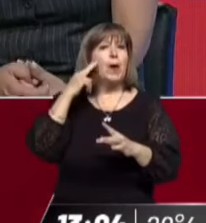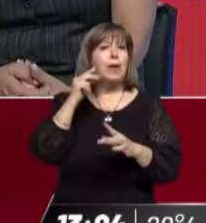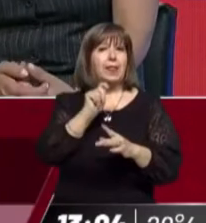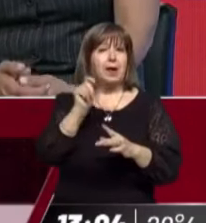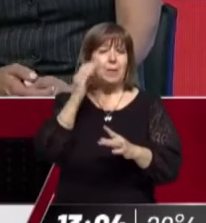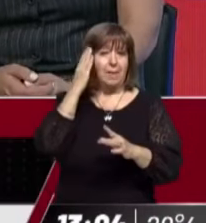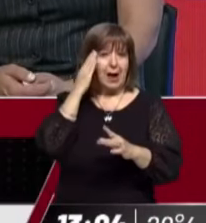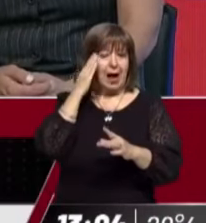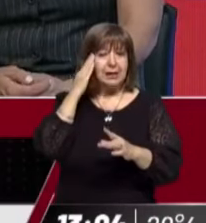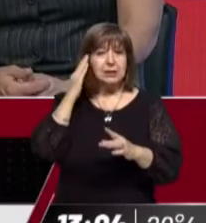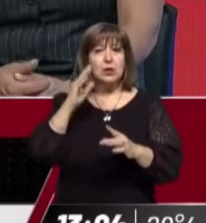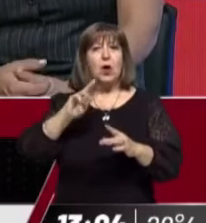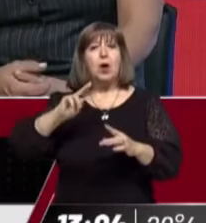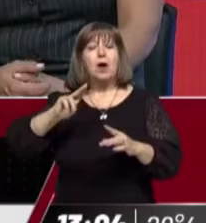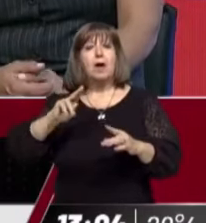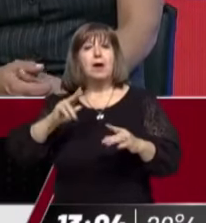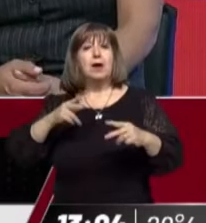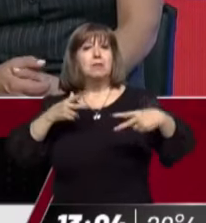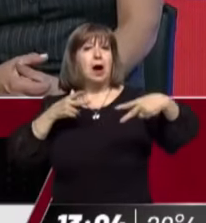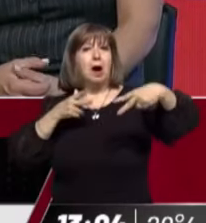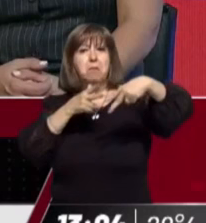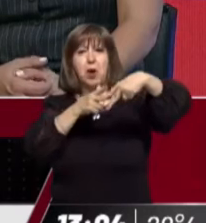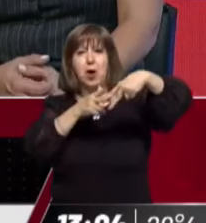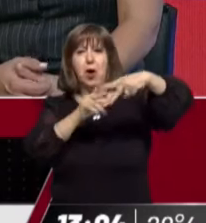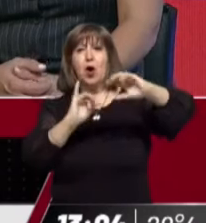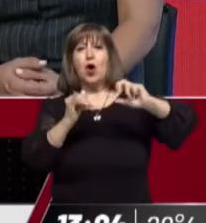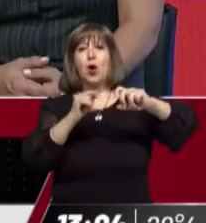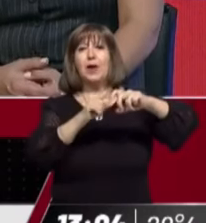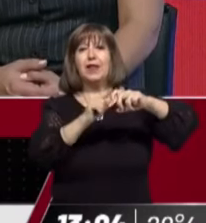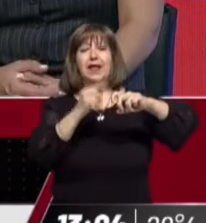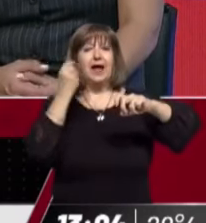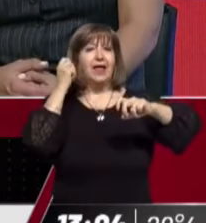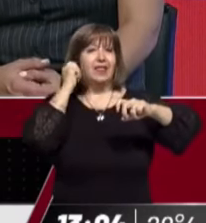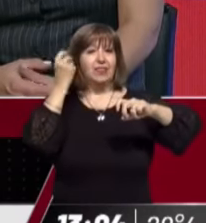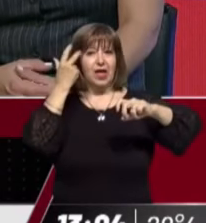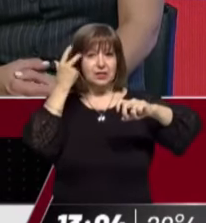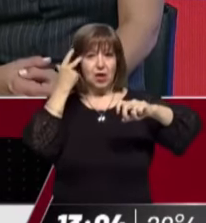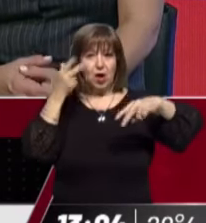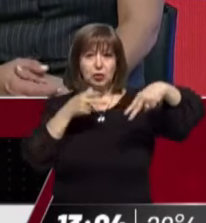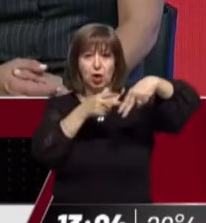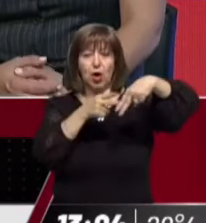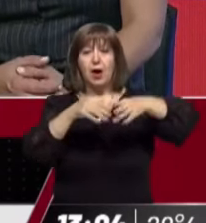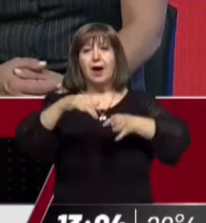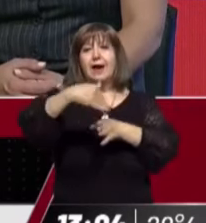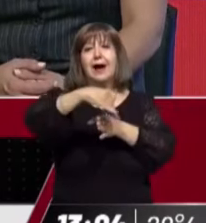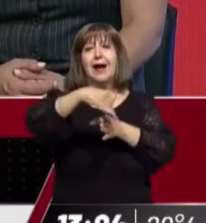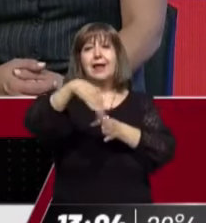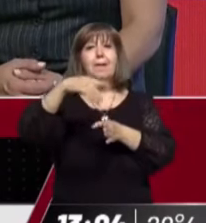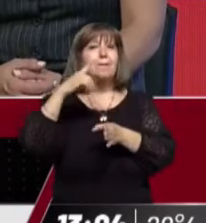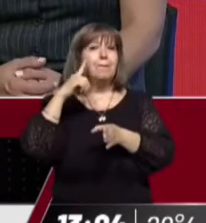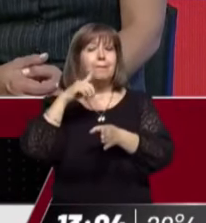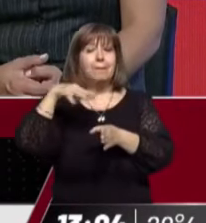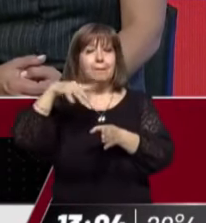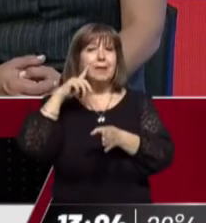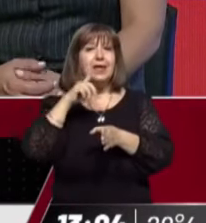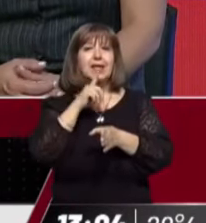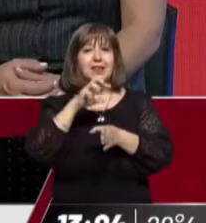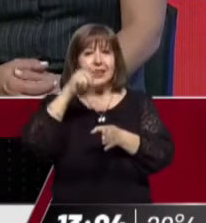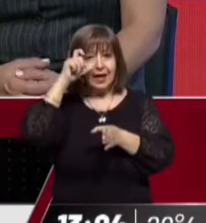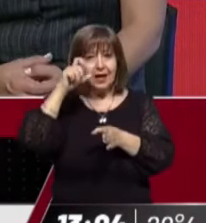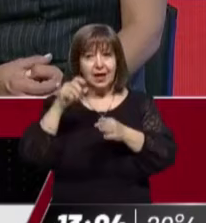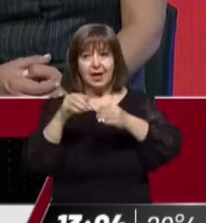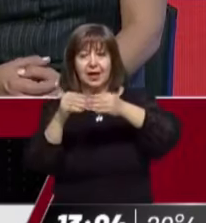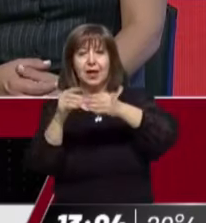marzo mató dejó tirado a un joven de 18 años en un lugar que es mitre de urquis en coquimbito estamos en la casa de los